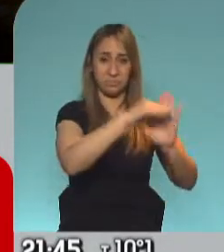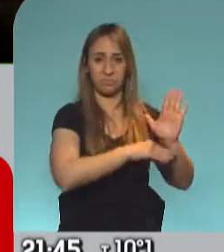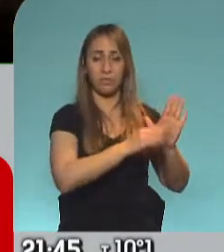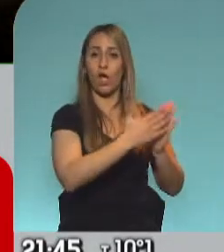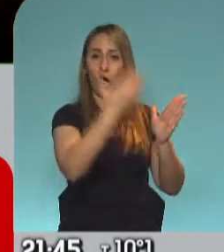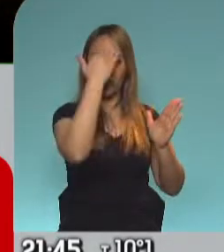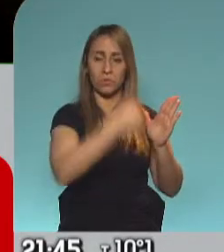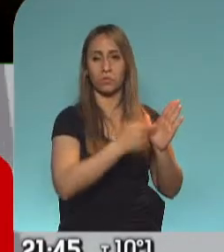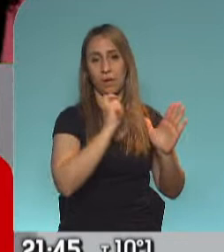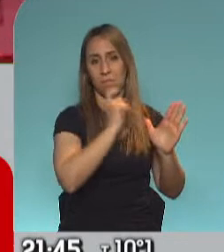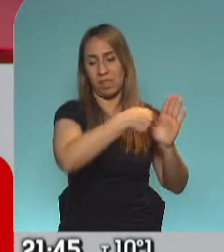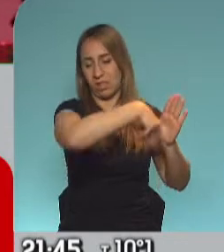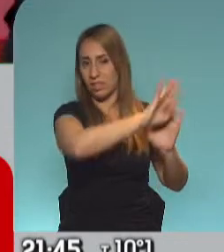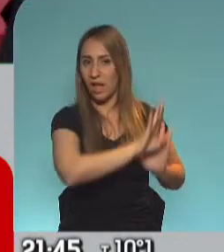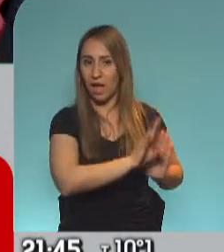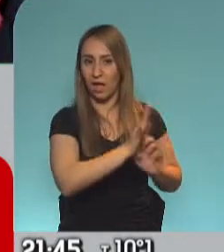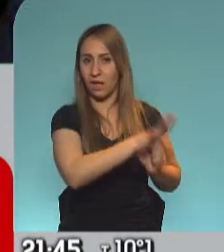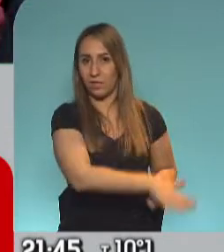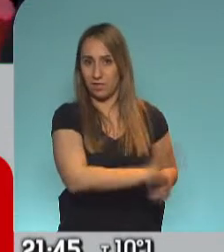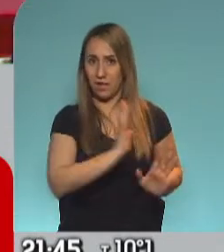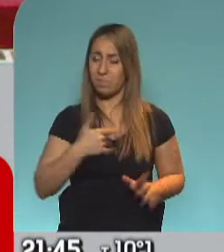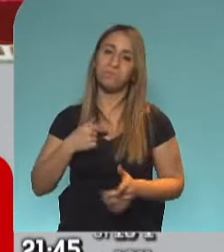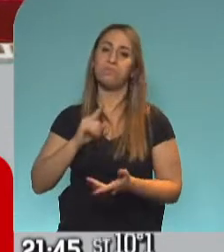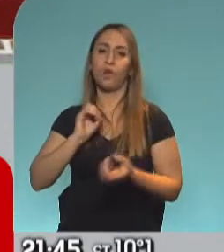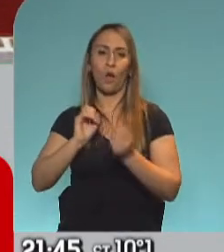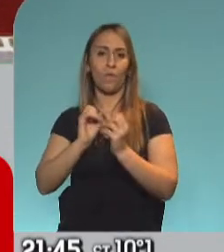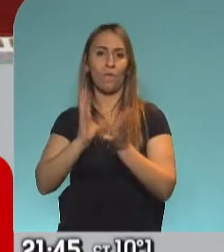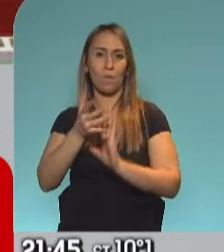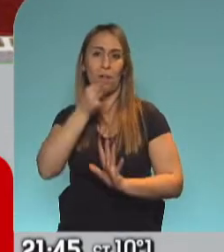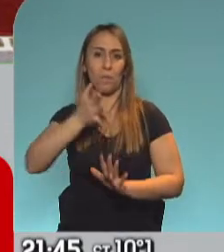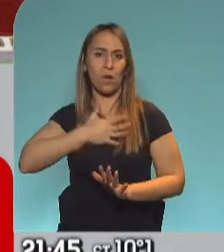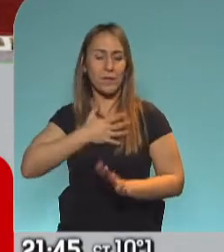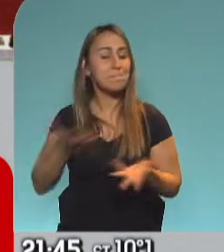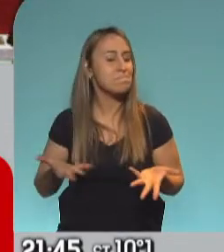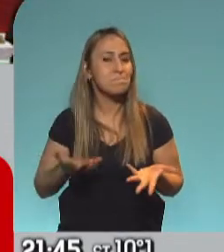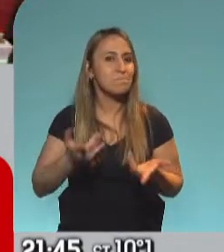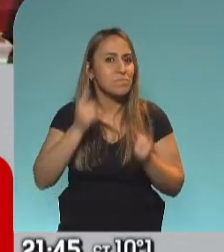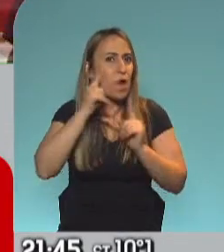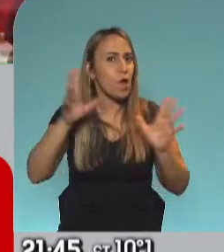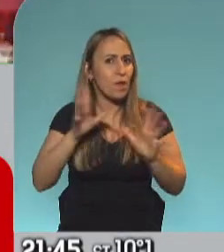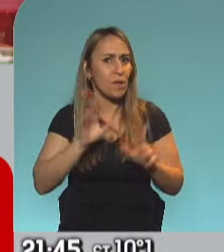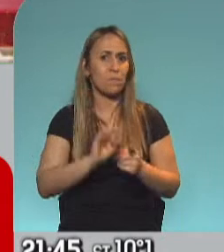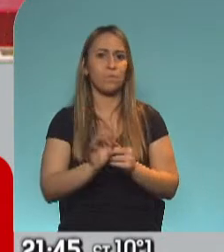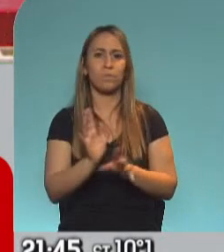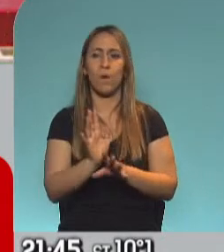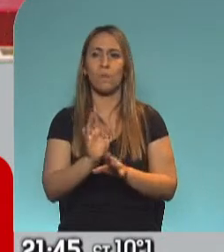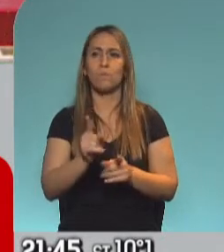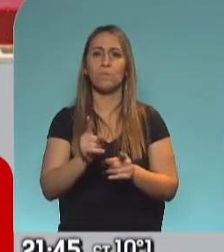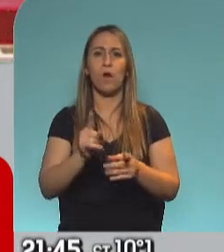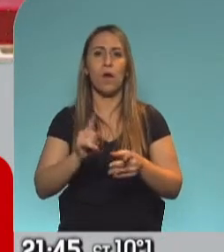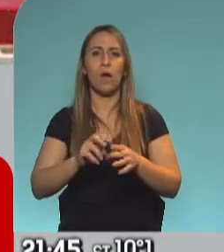Constitución Nacional? Yo creo que no existe motivo ni razón alguna para que se abriera el persalto y debiera ser